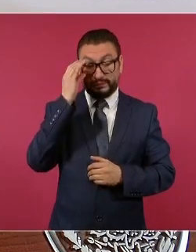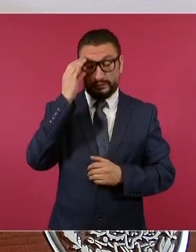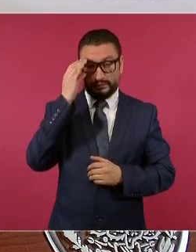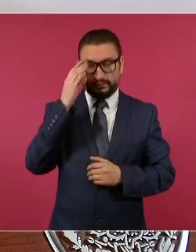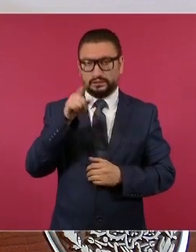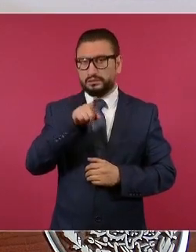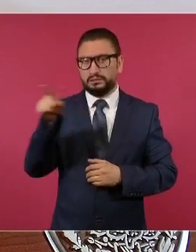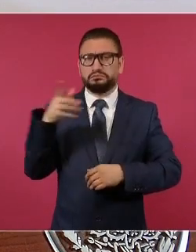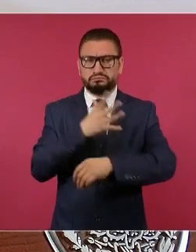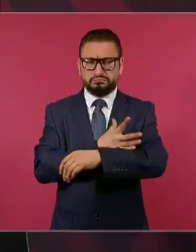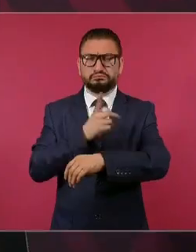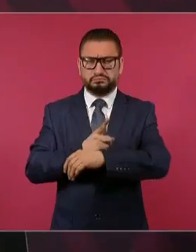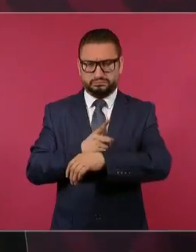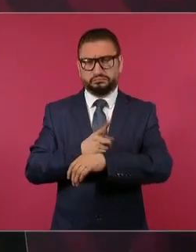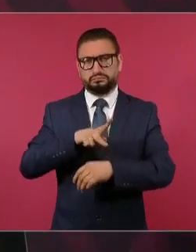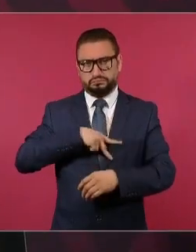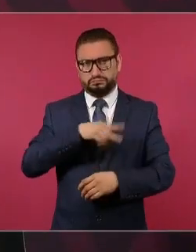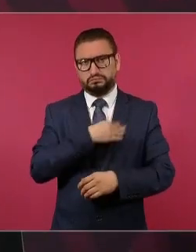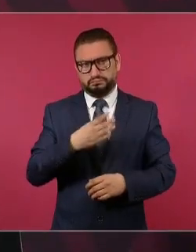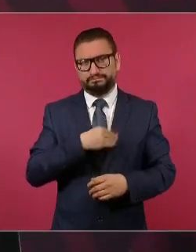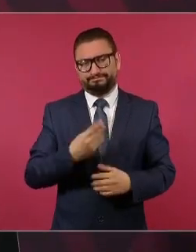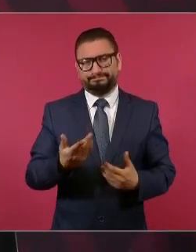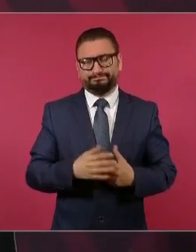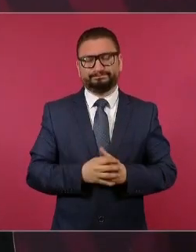resulta que son honestos mis hijos.